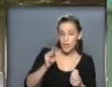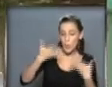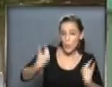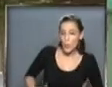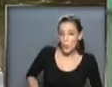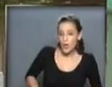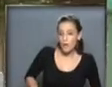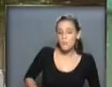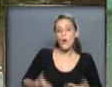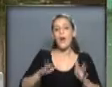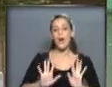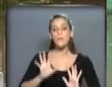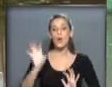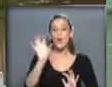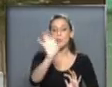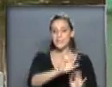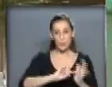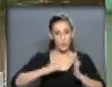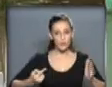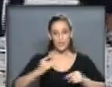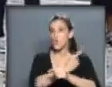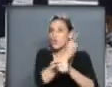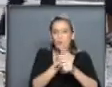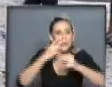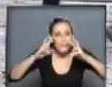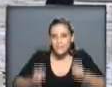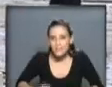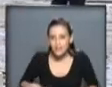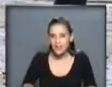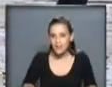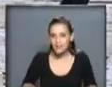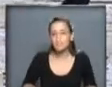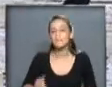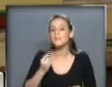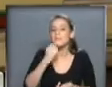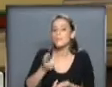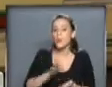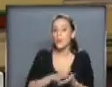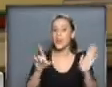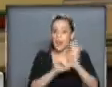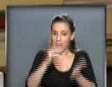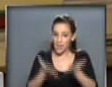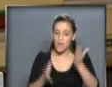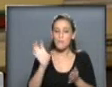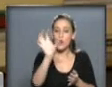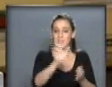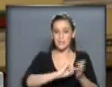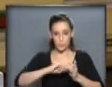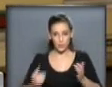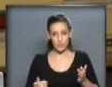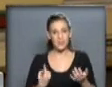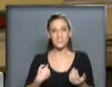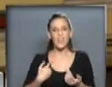condiciones, en la provincia de Buenos Aires, no es posible investigar. Creo que el marco institucional de la provincia de Buenos Aires garantiza la